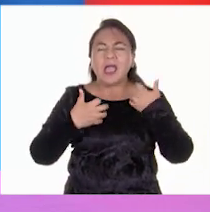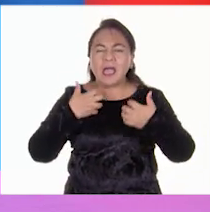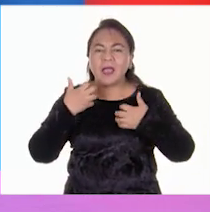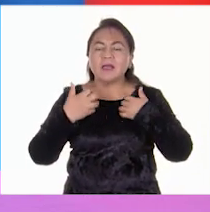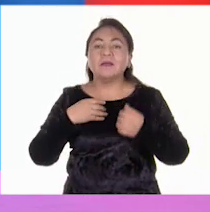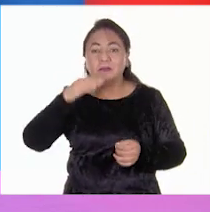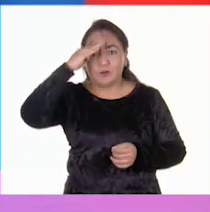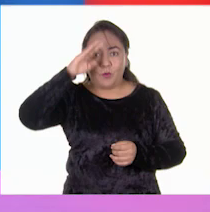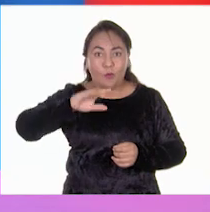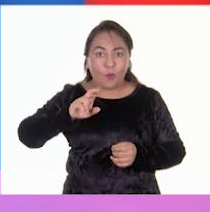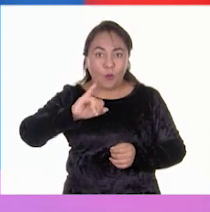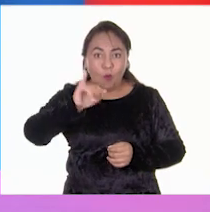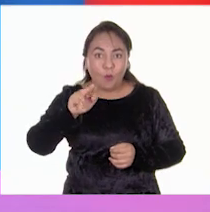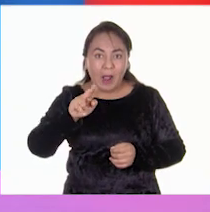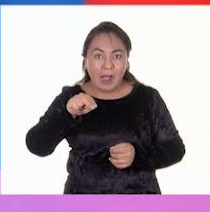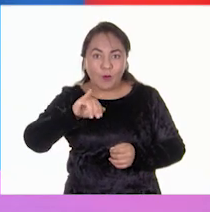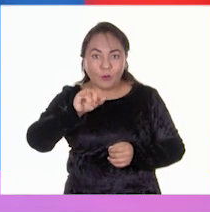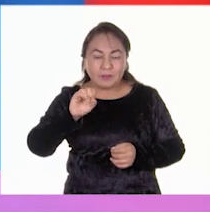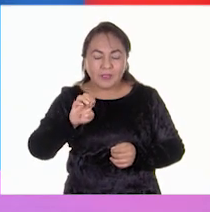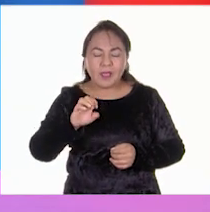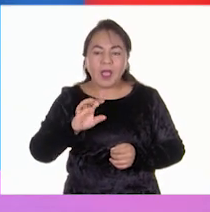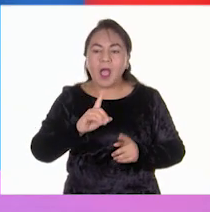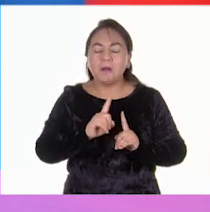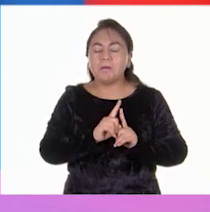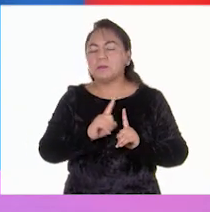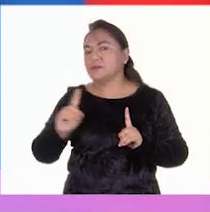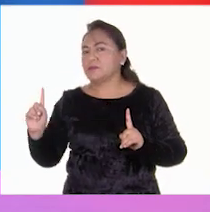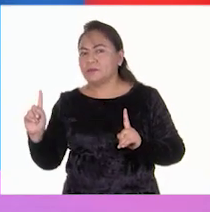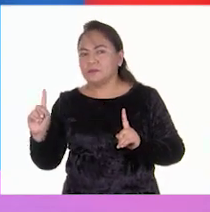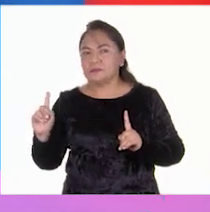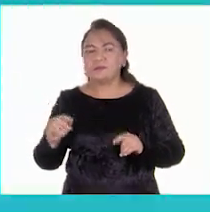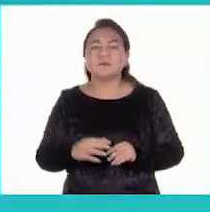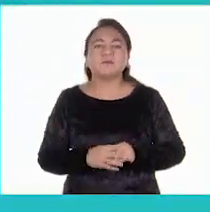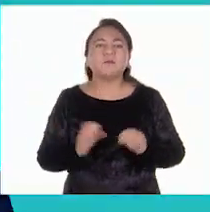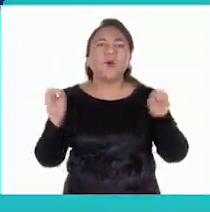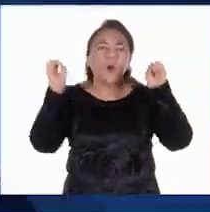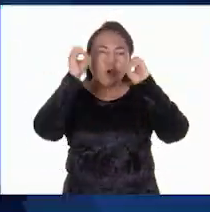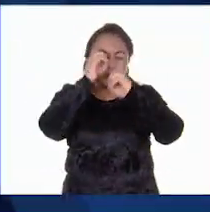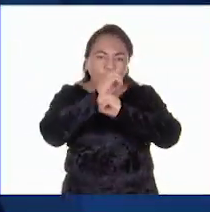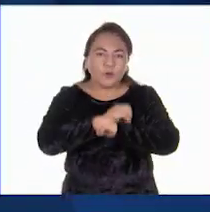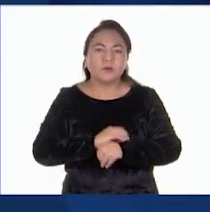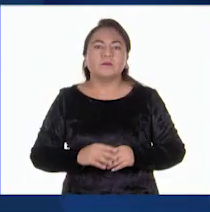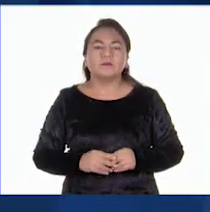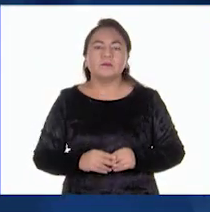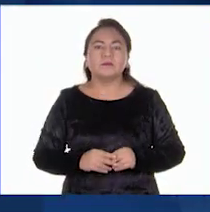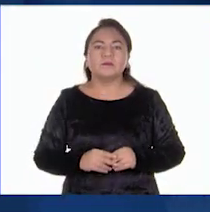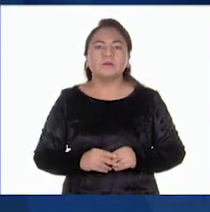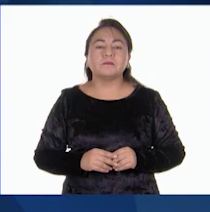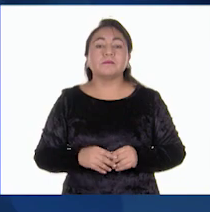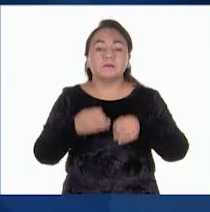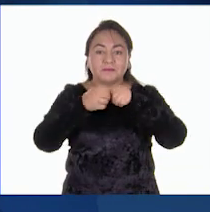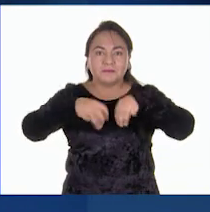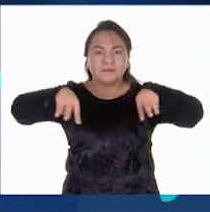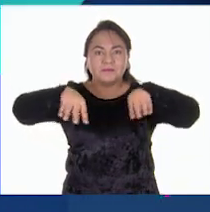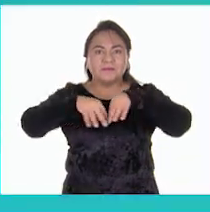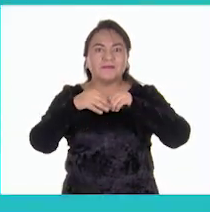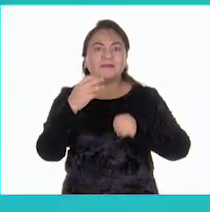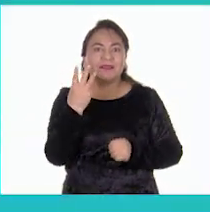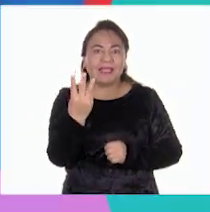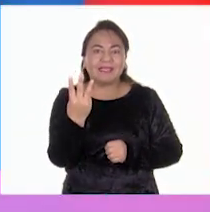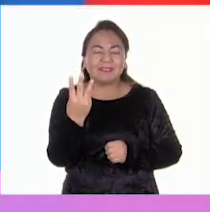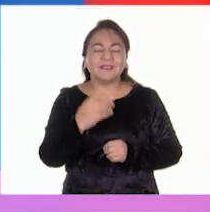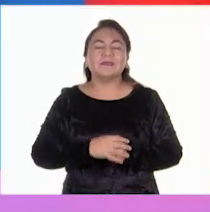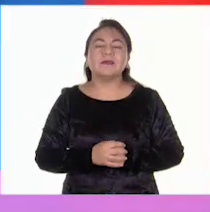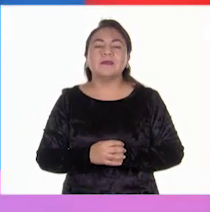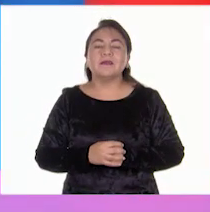señor Juan José sale de escena. Oscuro. Escena 3.